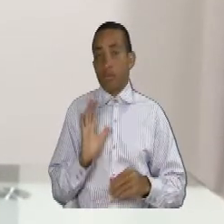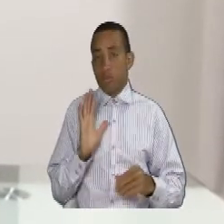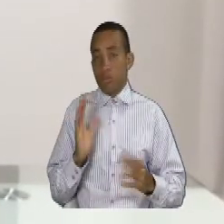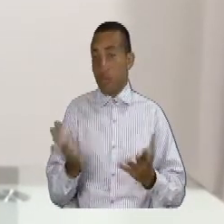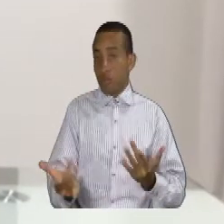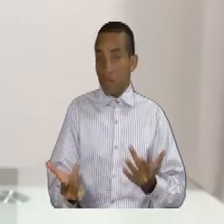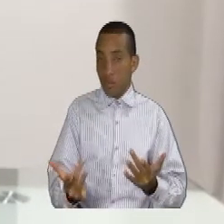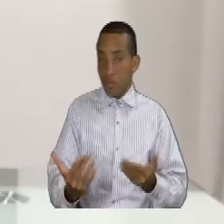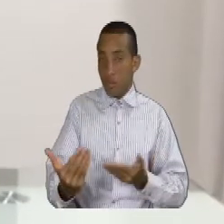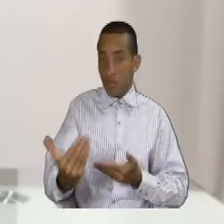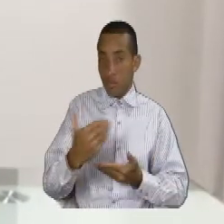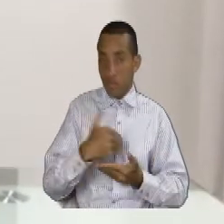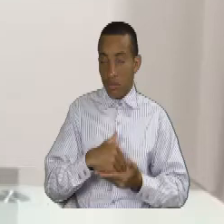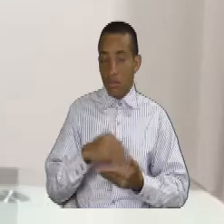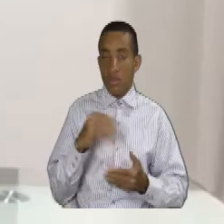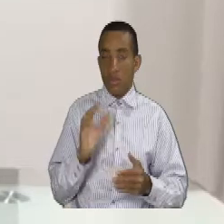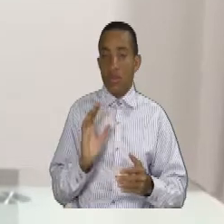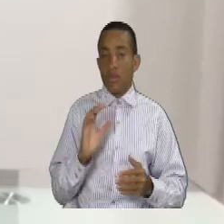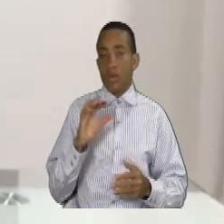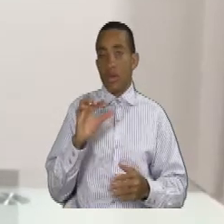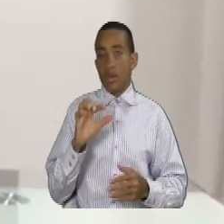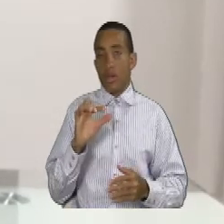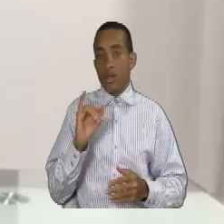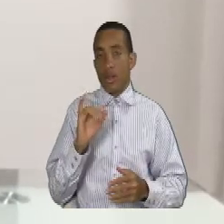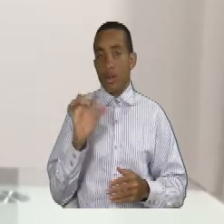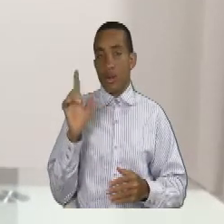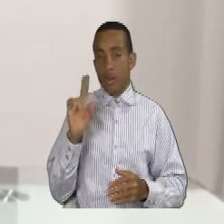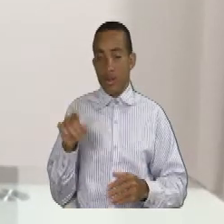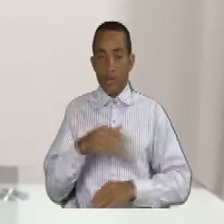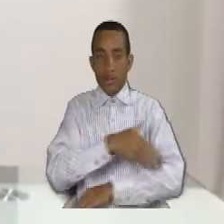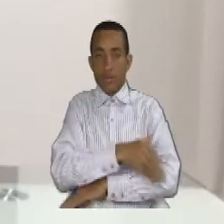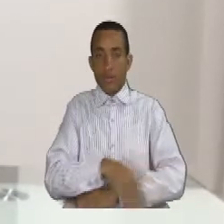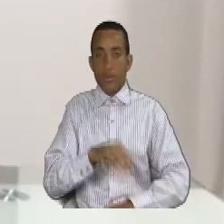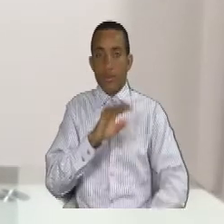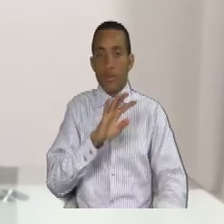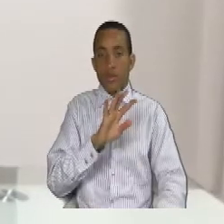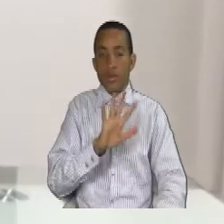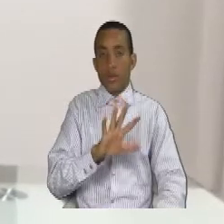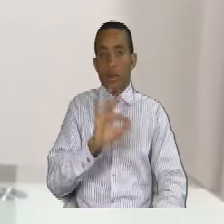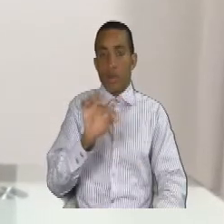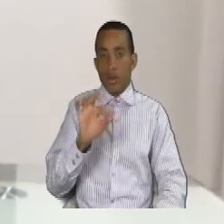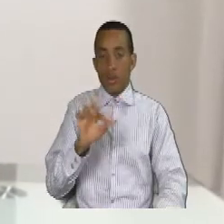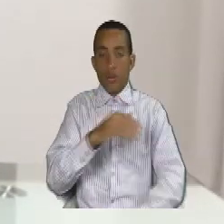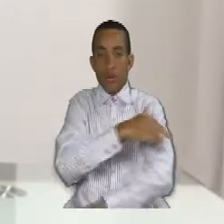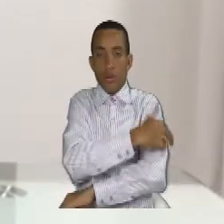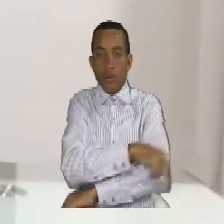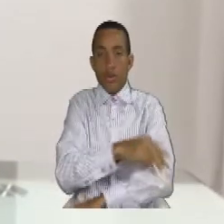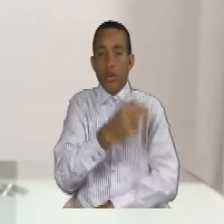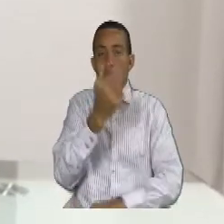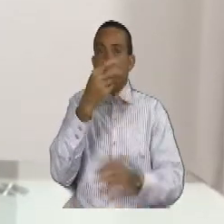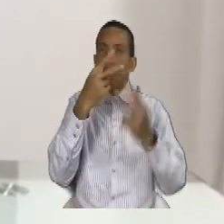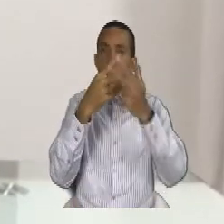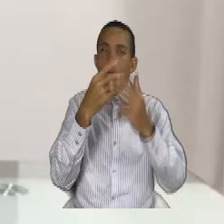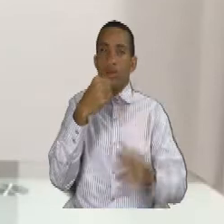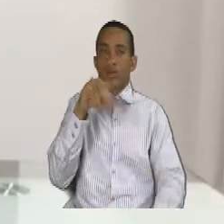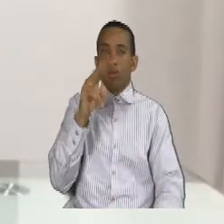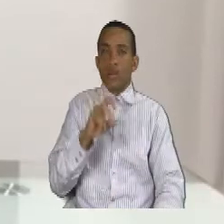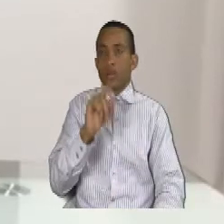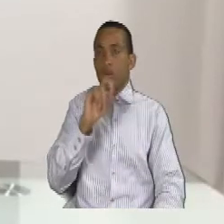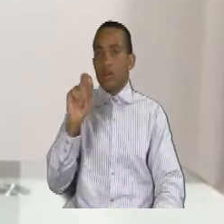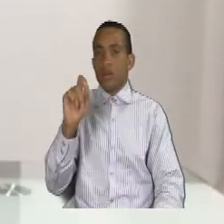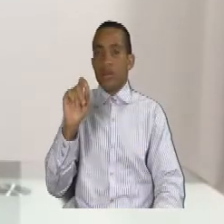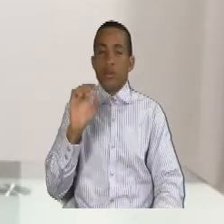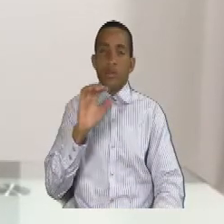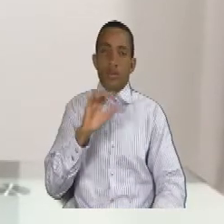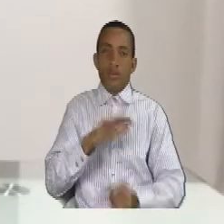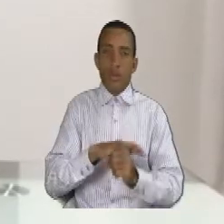en Cardio Fitness IPS, en la calle 58, número 2717, en Barrio Galán, para poderlos atender con mucho